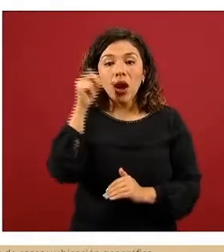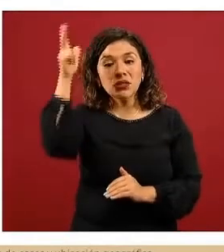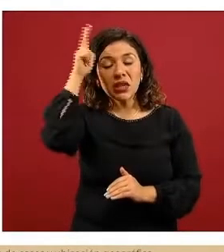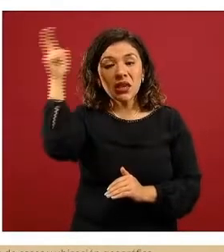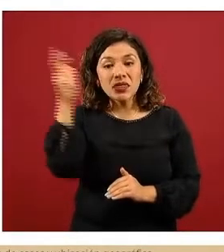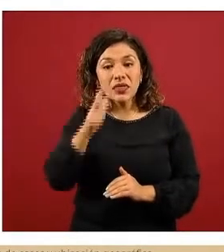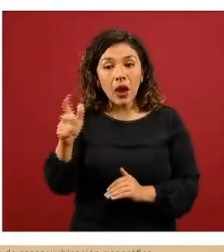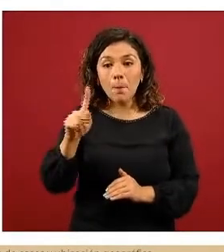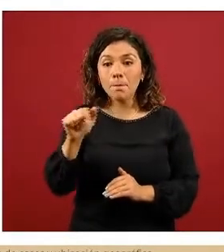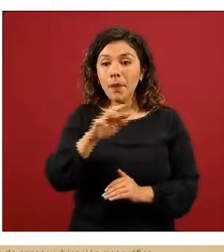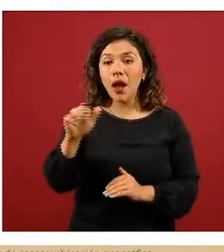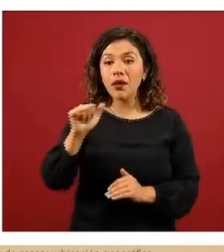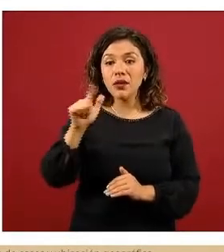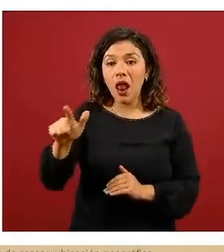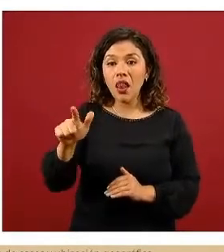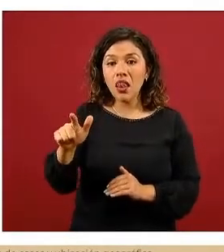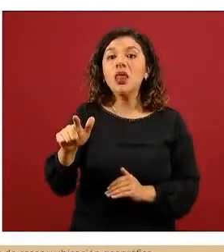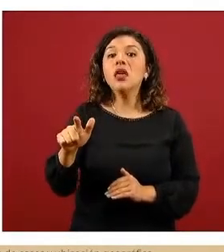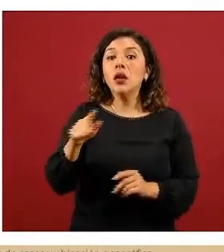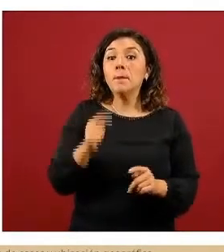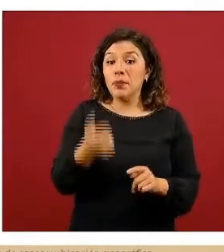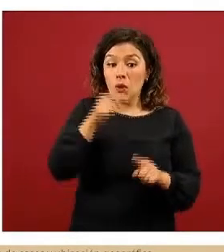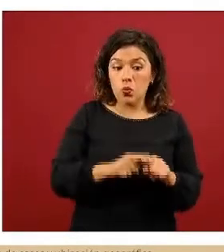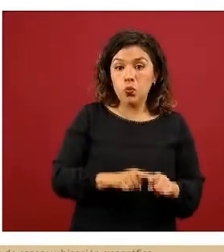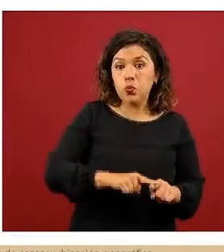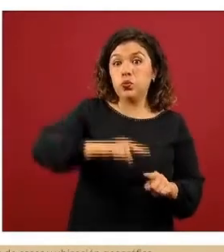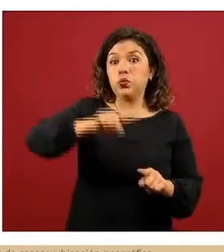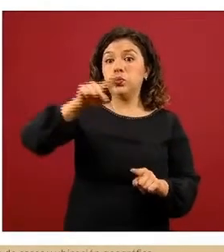e Hidalgo del Parral subieron,